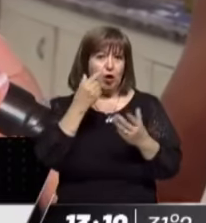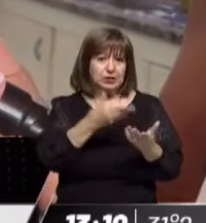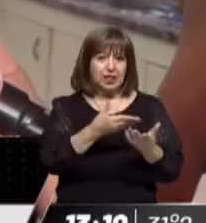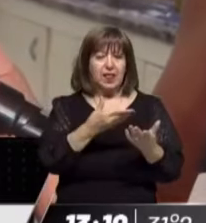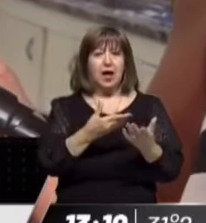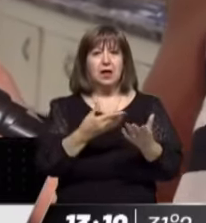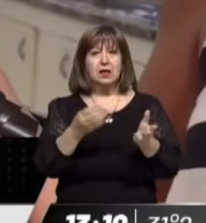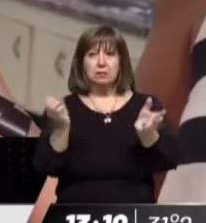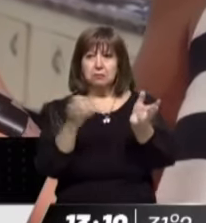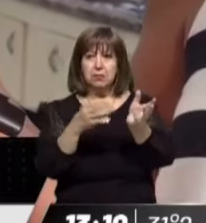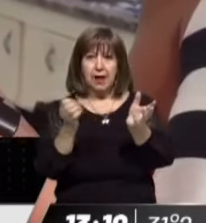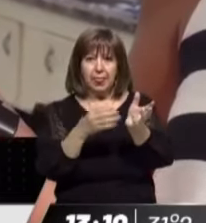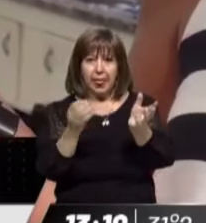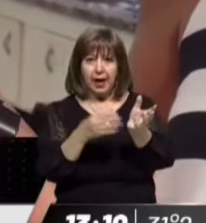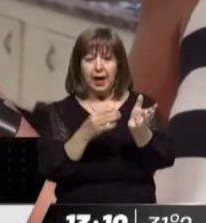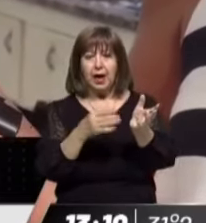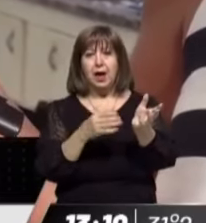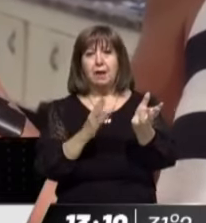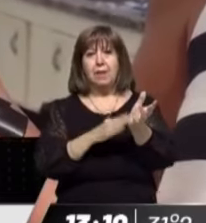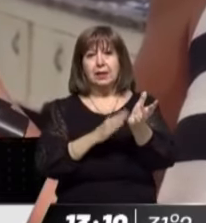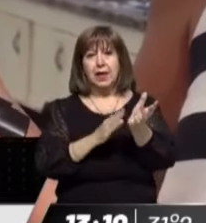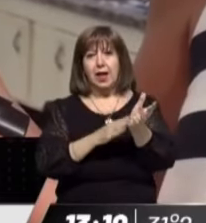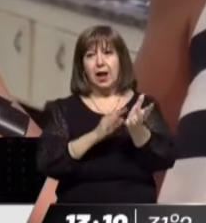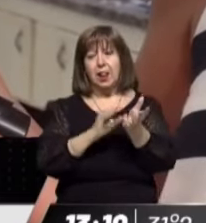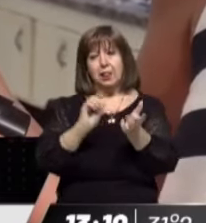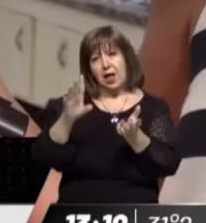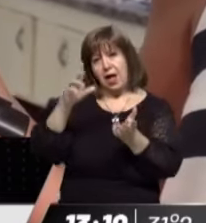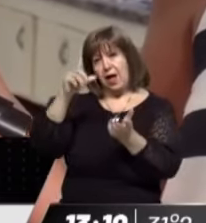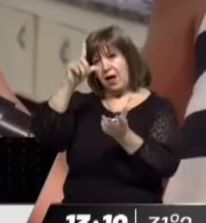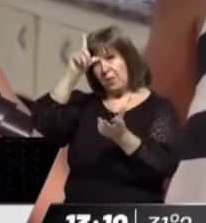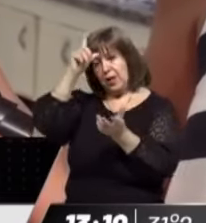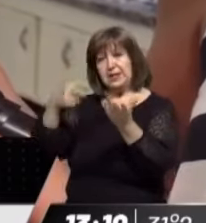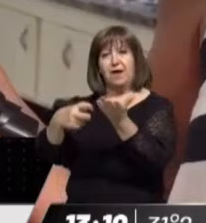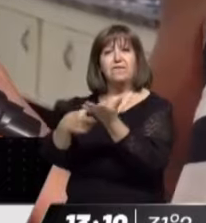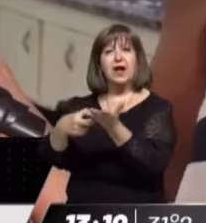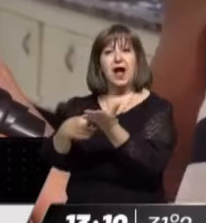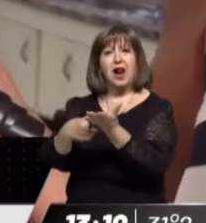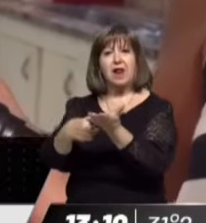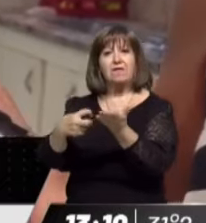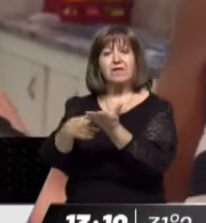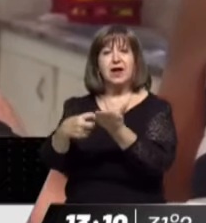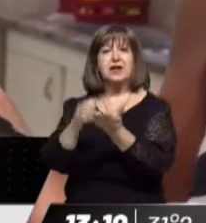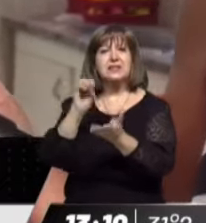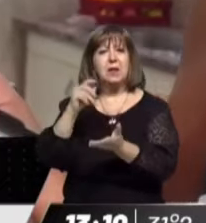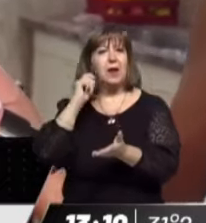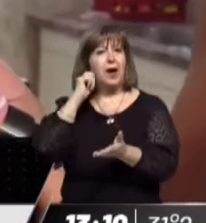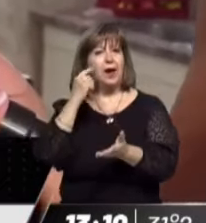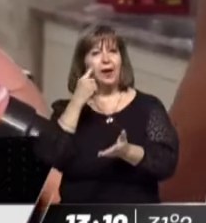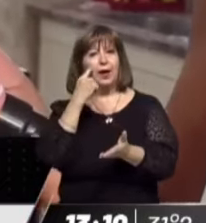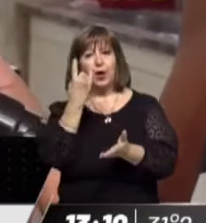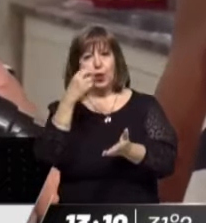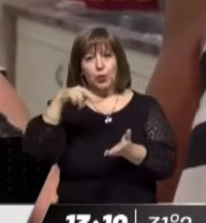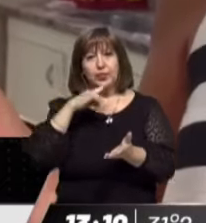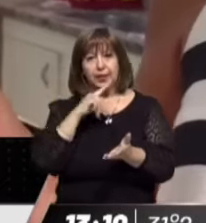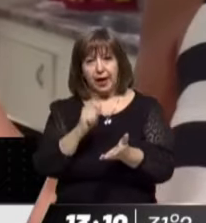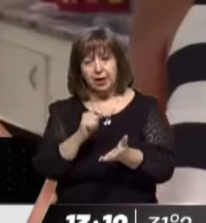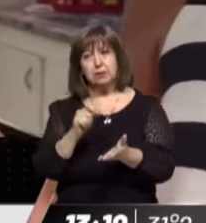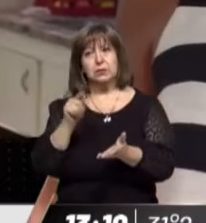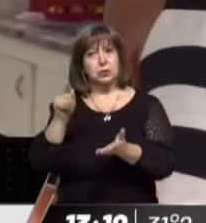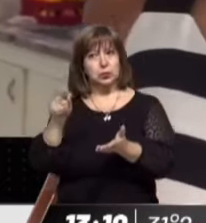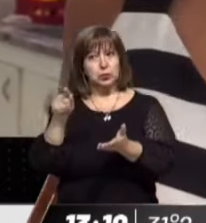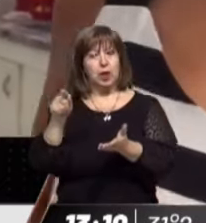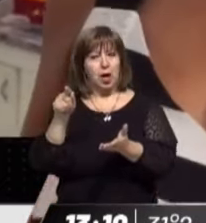aportaron muchísima muchísimo material a la fiscalía junta que es el que lleva la